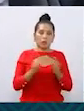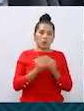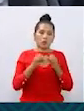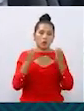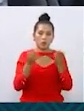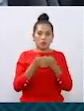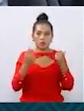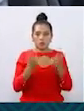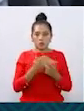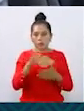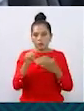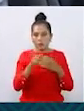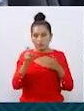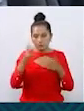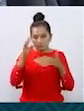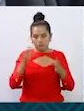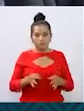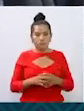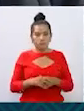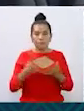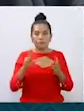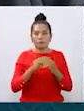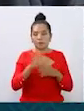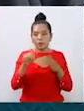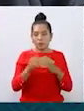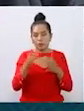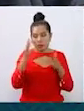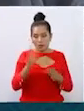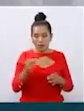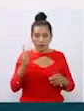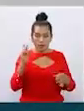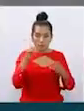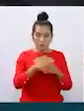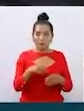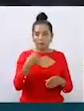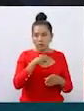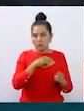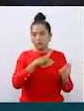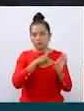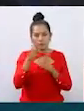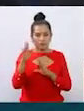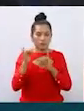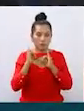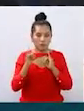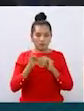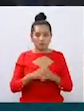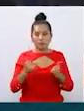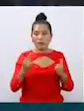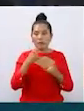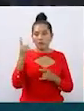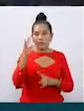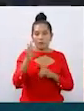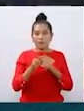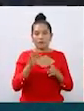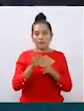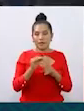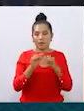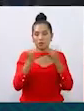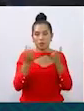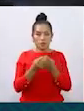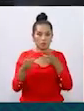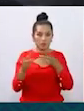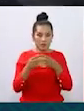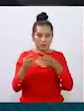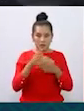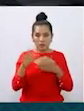así que ellos determinarán. Si ellos determinan asistir, nosotros estaremos presentes. La Federación de Juntas Vecinales justamente